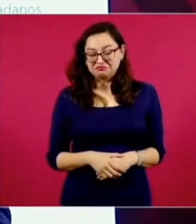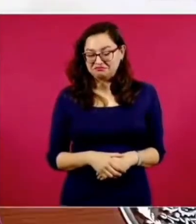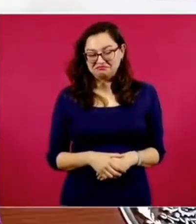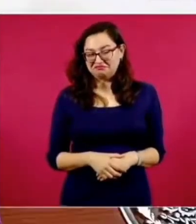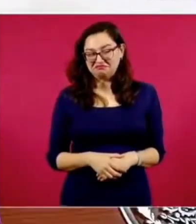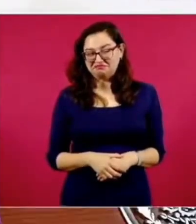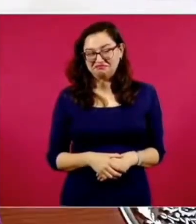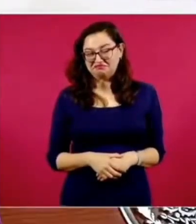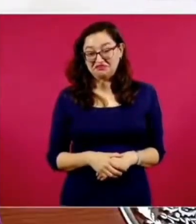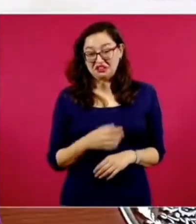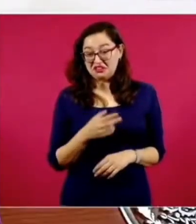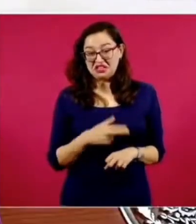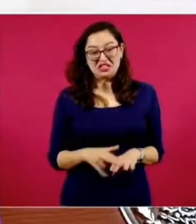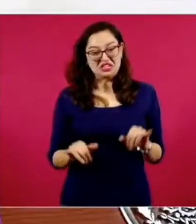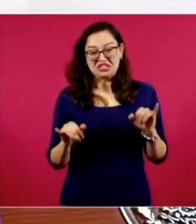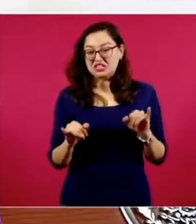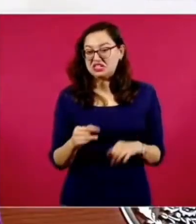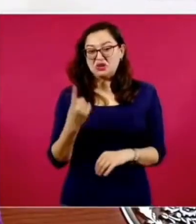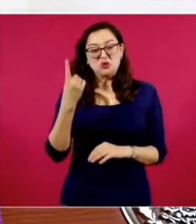porque la relación